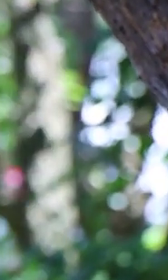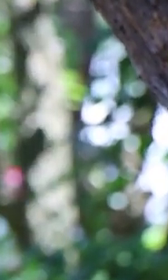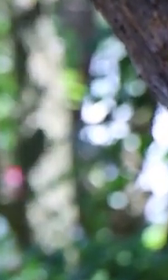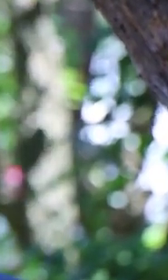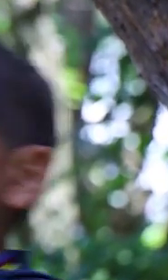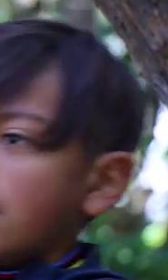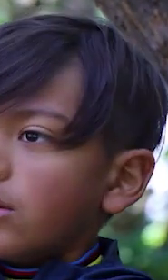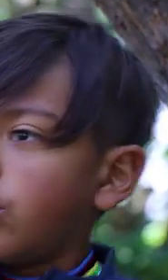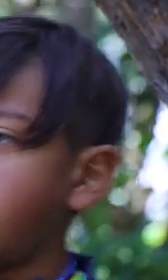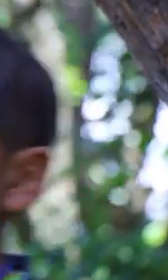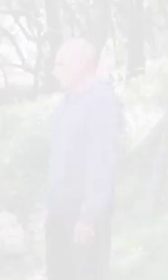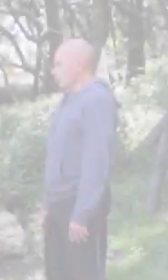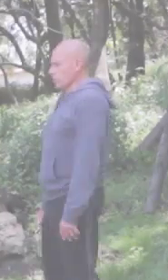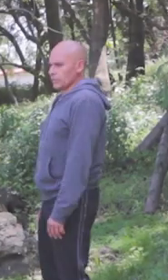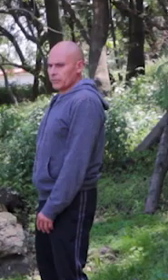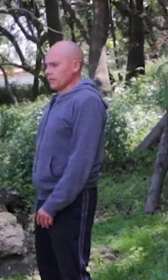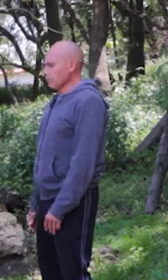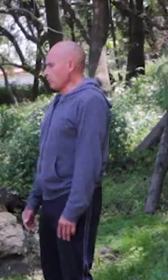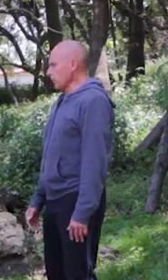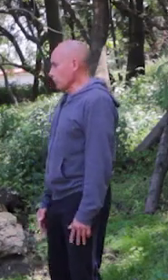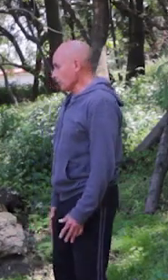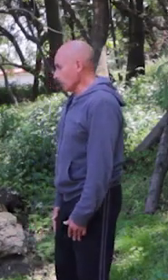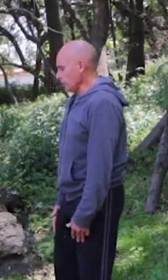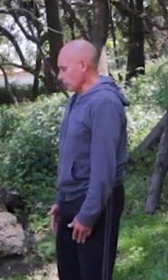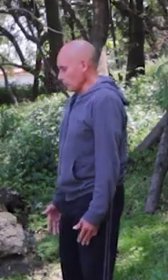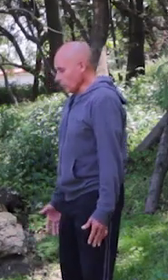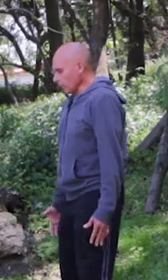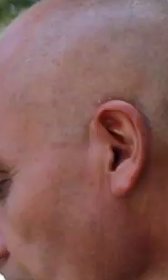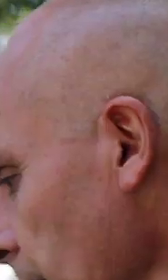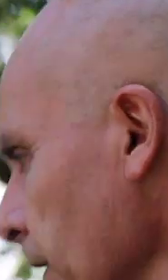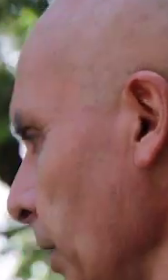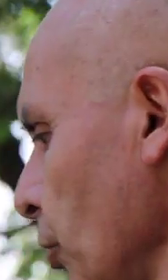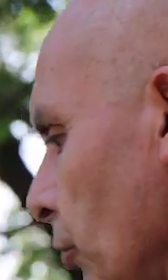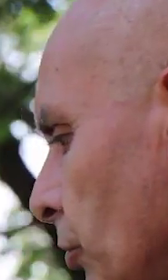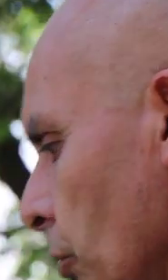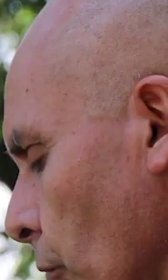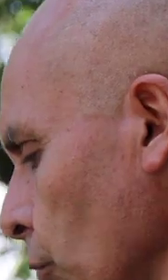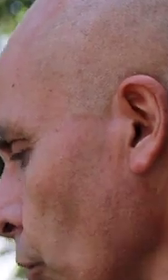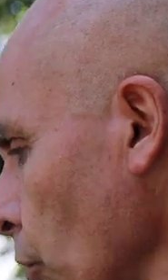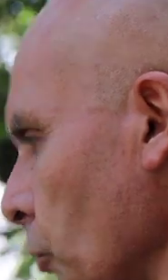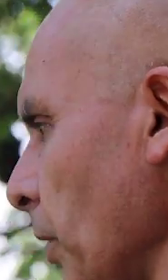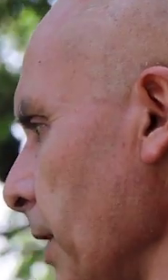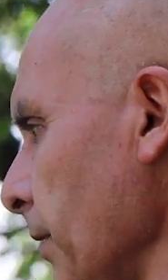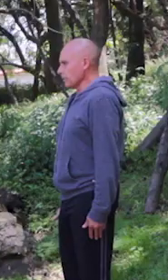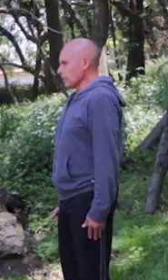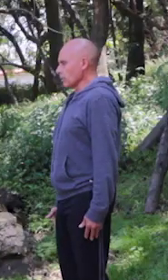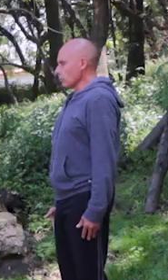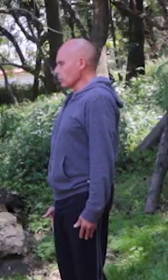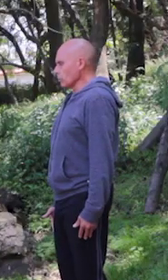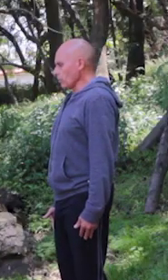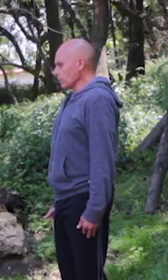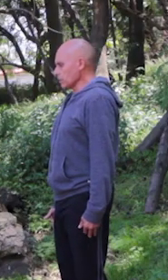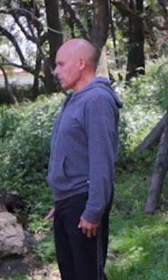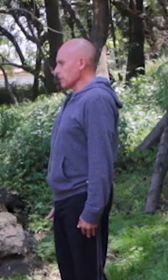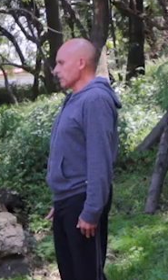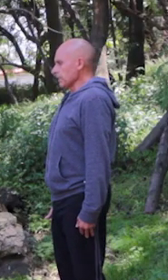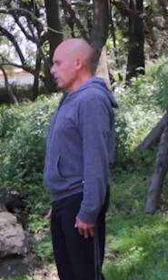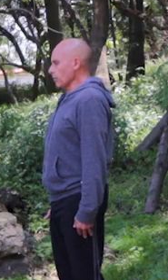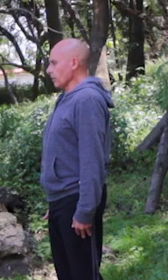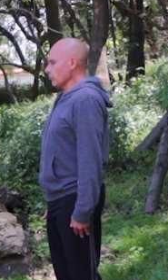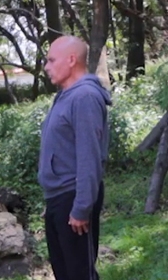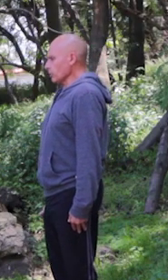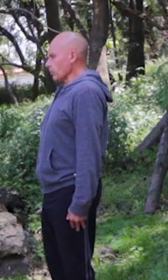Respiramos. Vamos a trabajar pantorrilla, vamos a parar derechos, juntos los pies y lo único que vamos a hacer